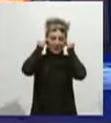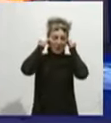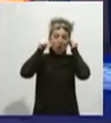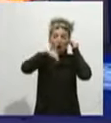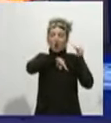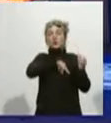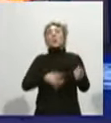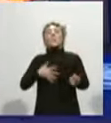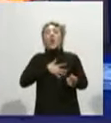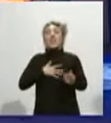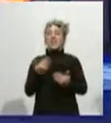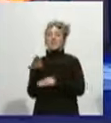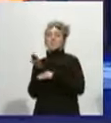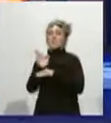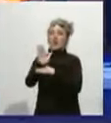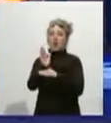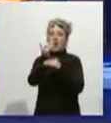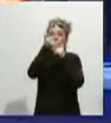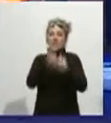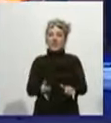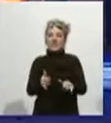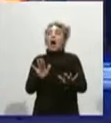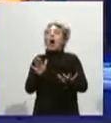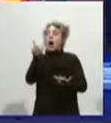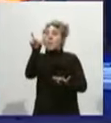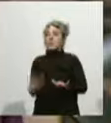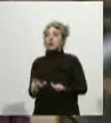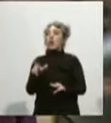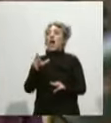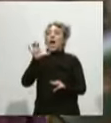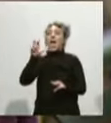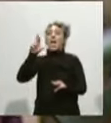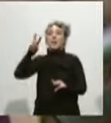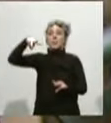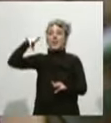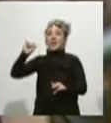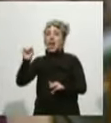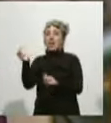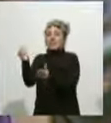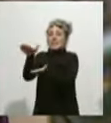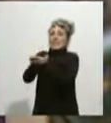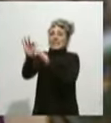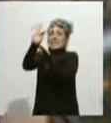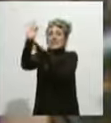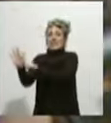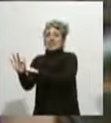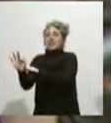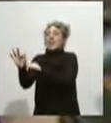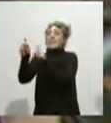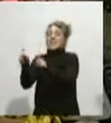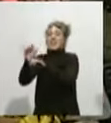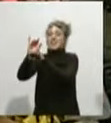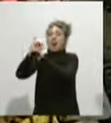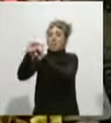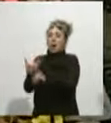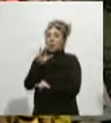gala. Descanse en paz doña Herminia Pérez Fajardo, que ha fallecido en Argana Alta a la edad de